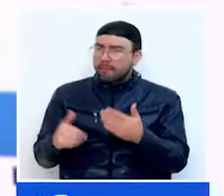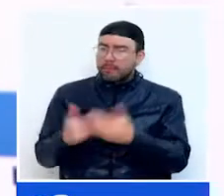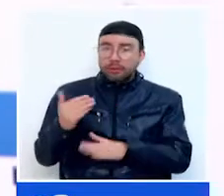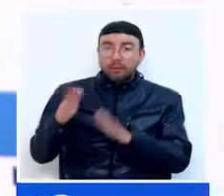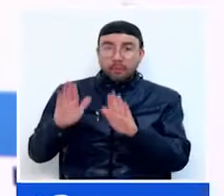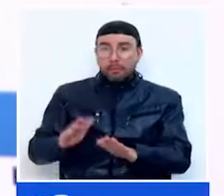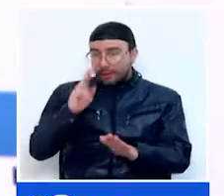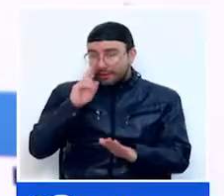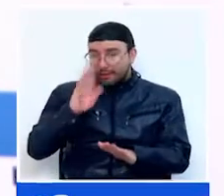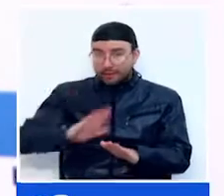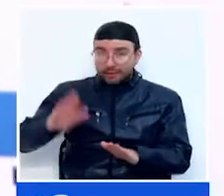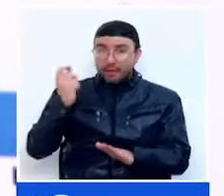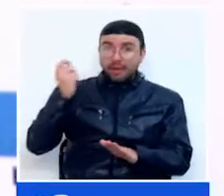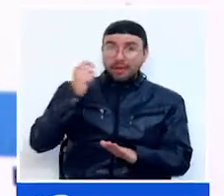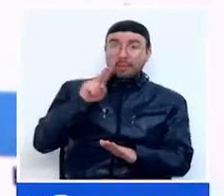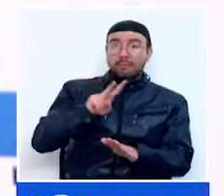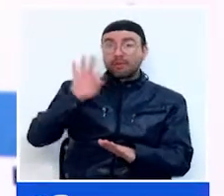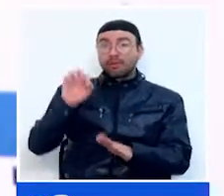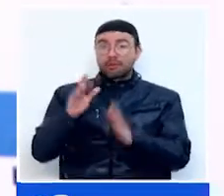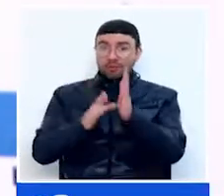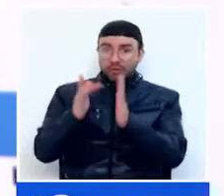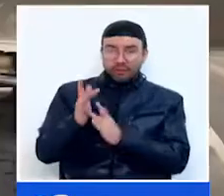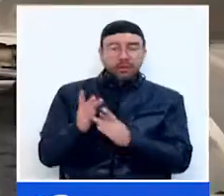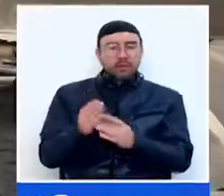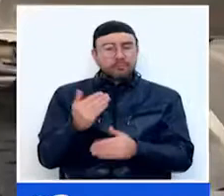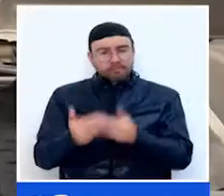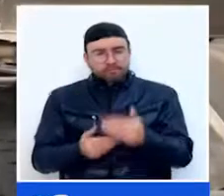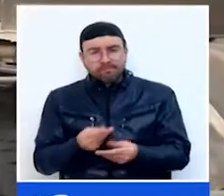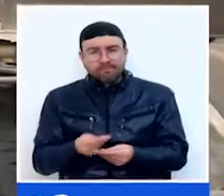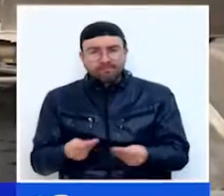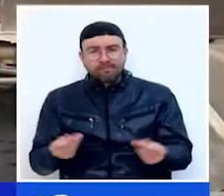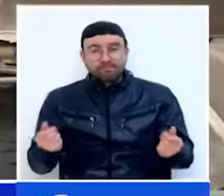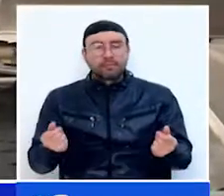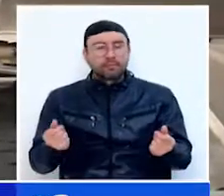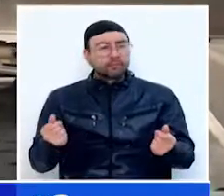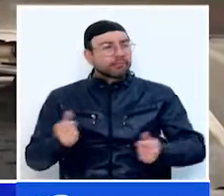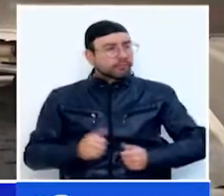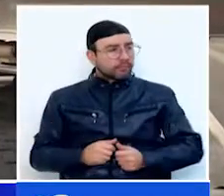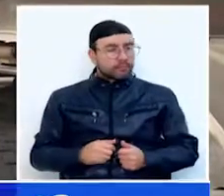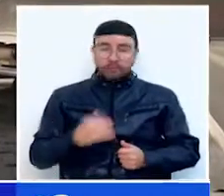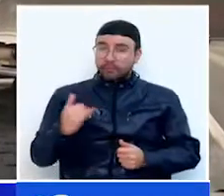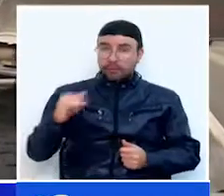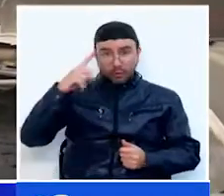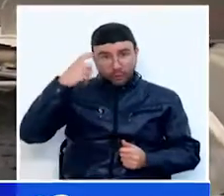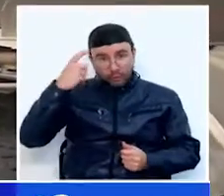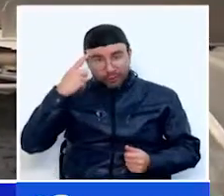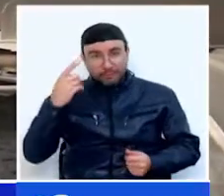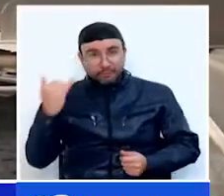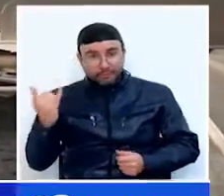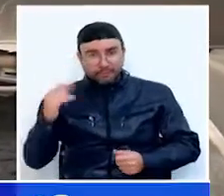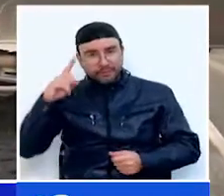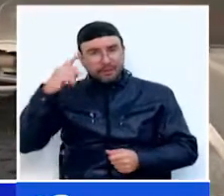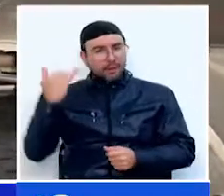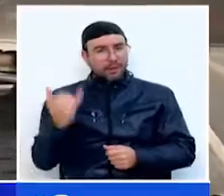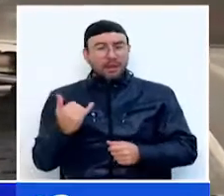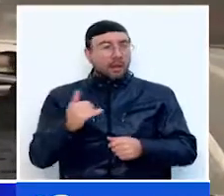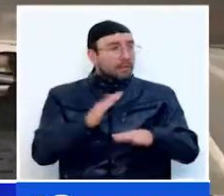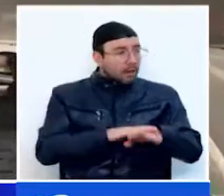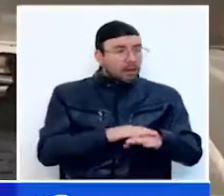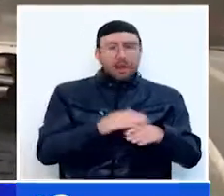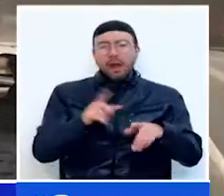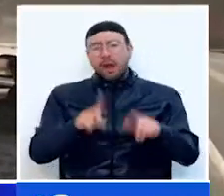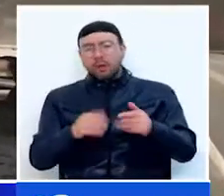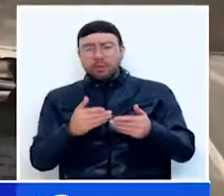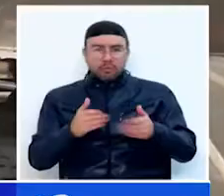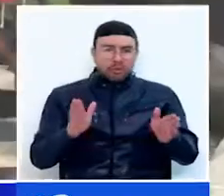el pasado 28 de abril. El gobernador Víctor Manuel Tamayo Vargas anunció la apertura de pasos parciales en